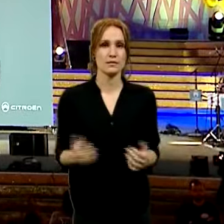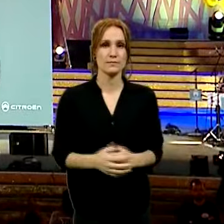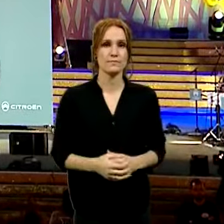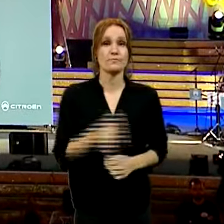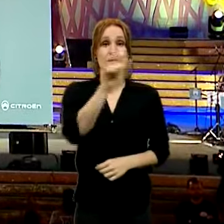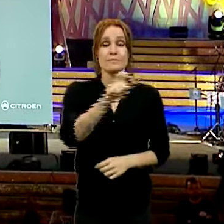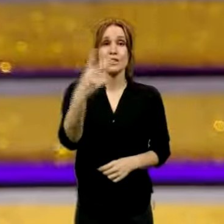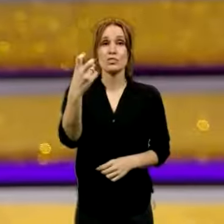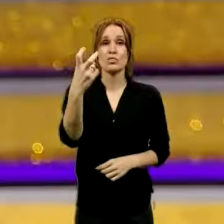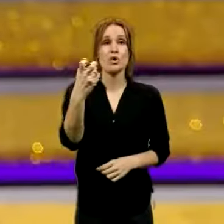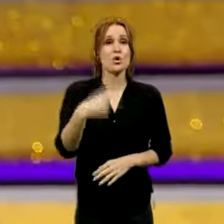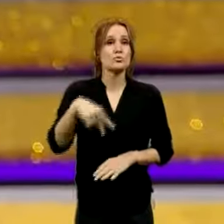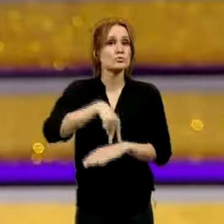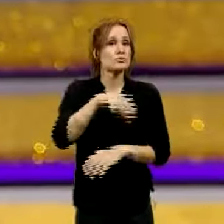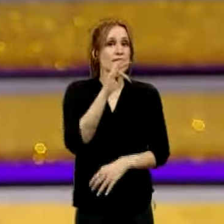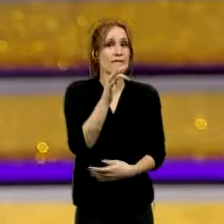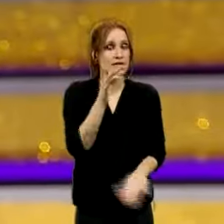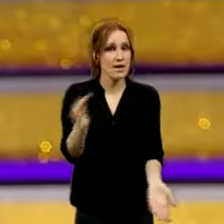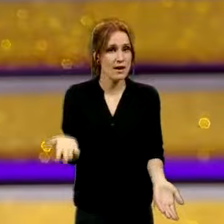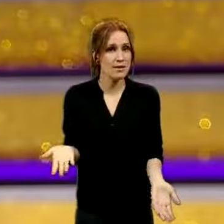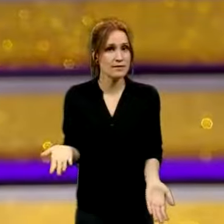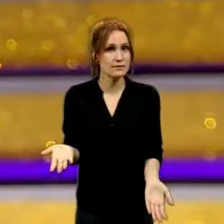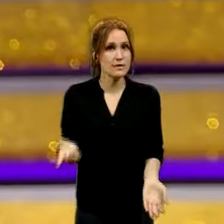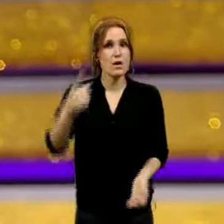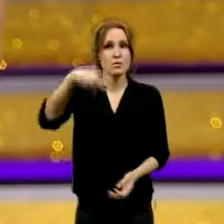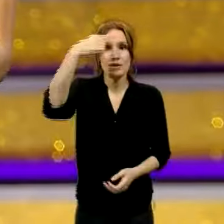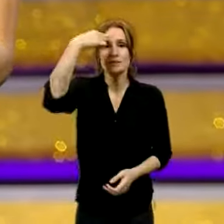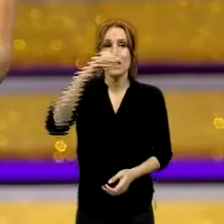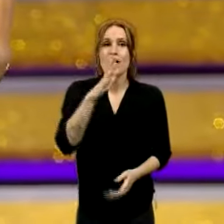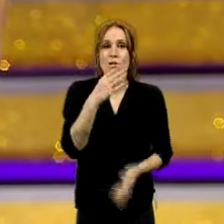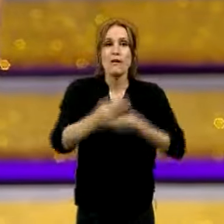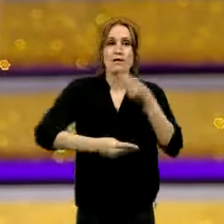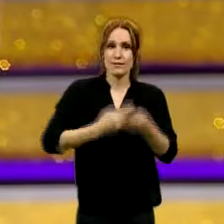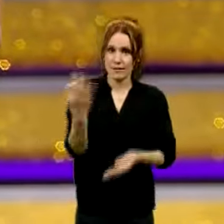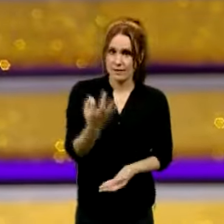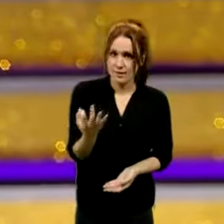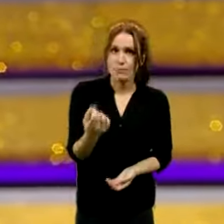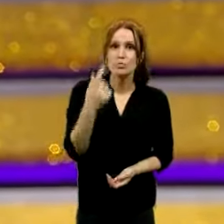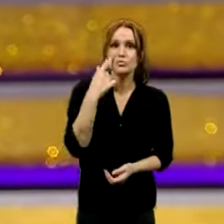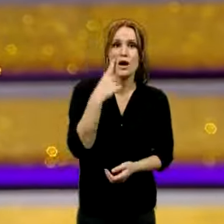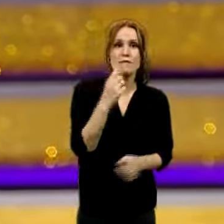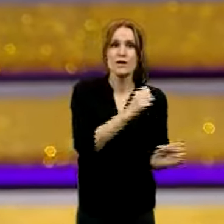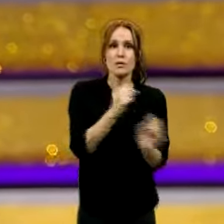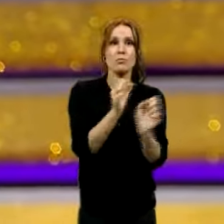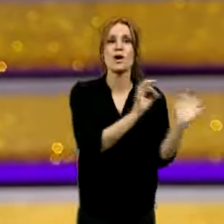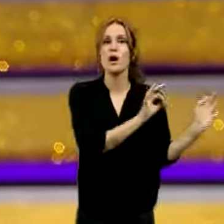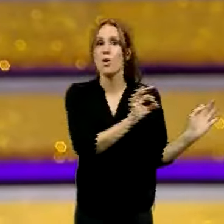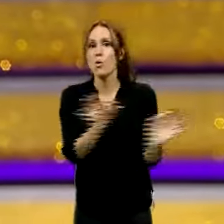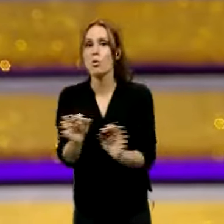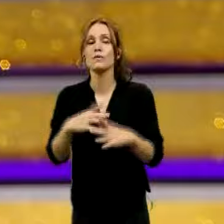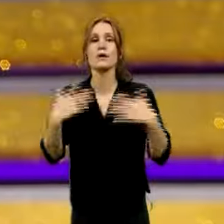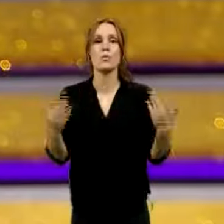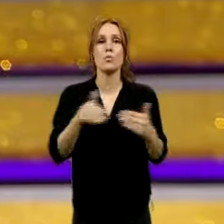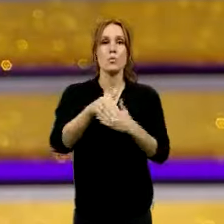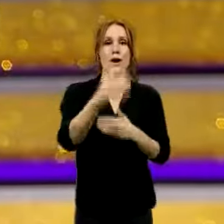dos personas que no han subido. Ya saben que ahora vamos a proceder a saber el orden de salida